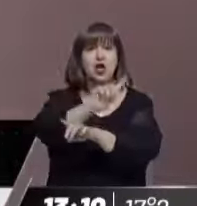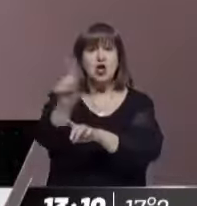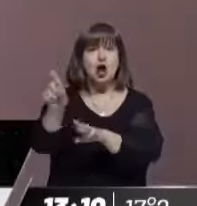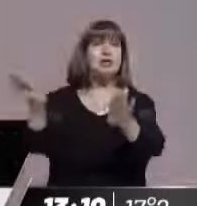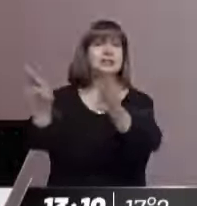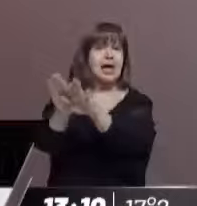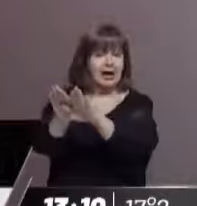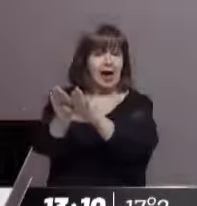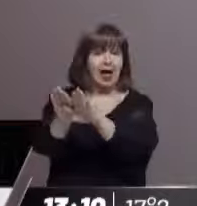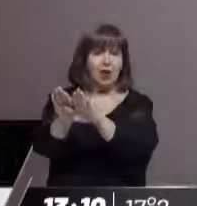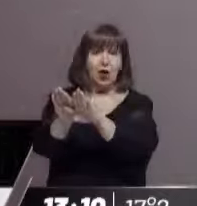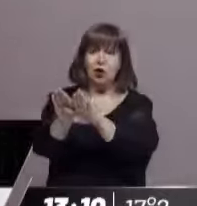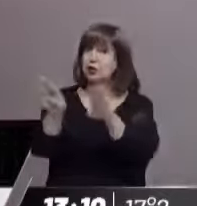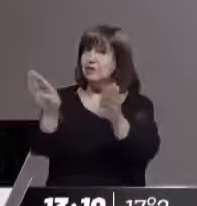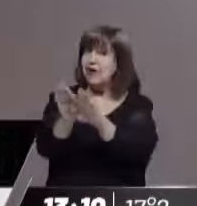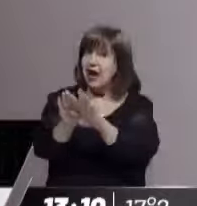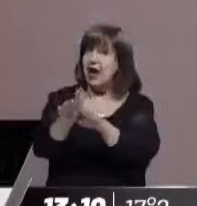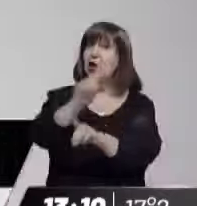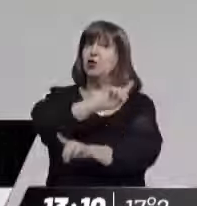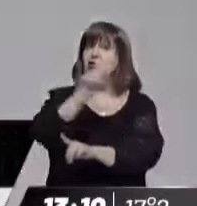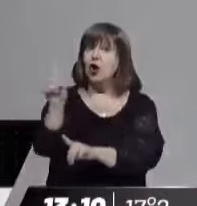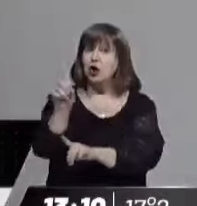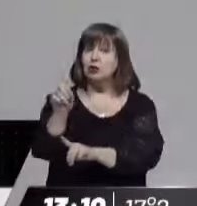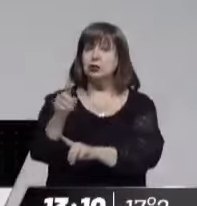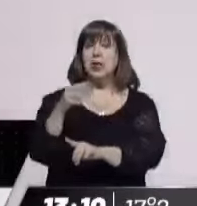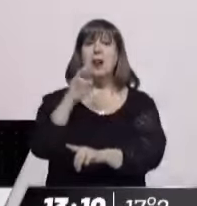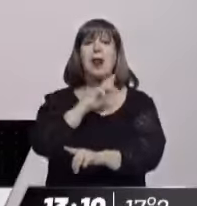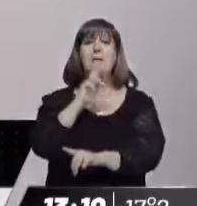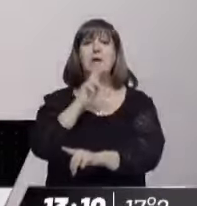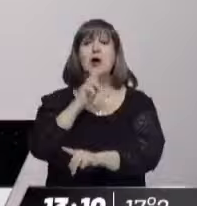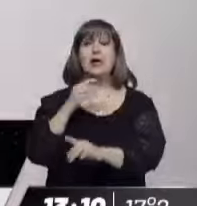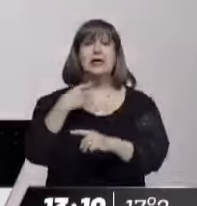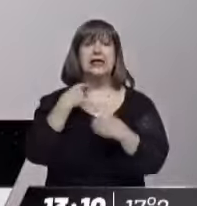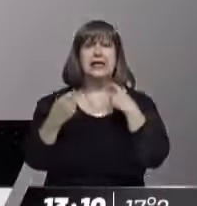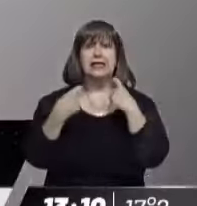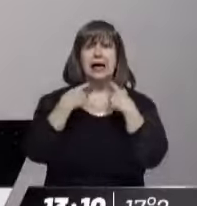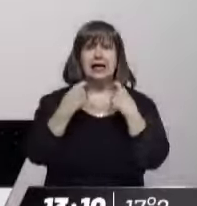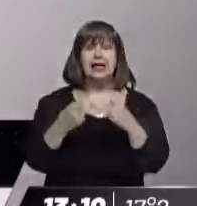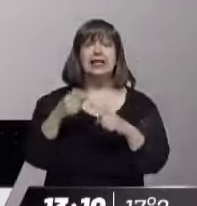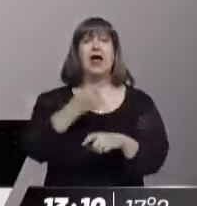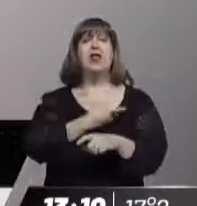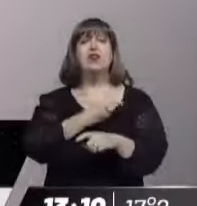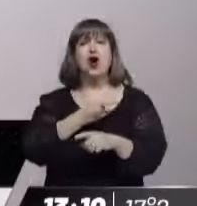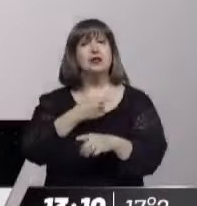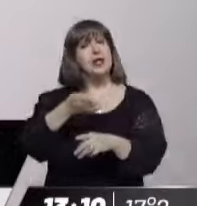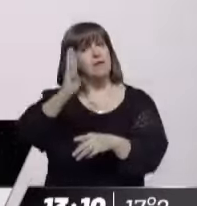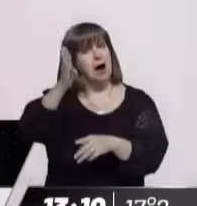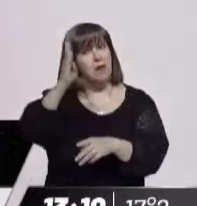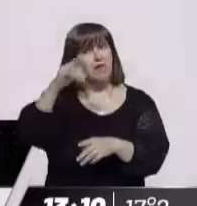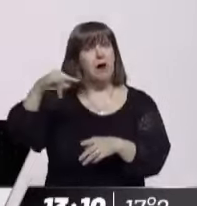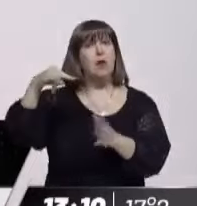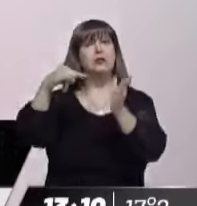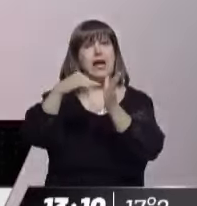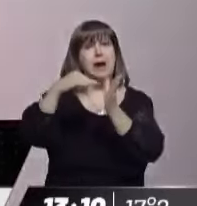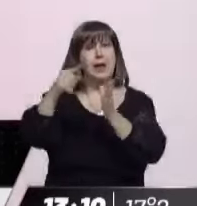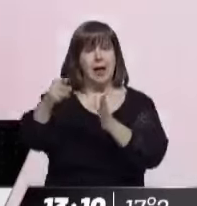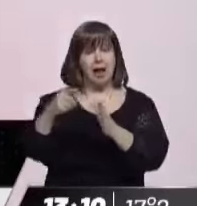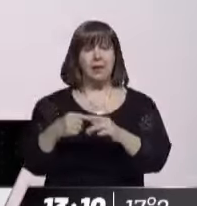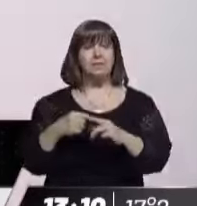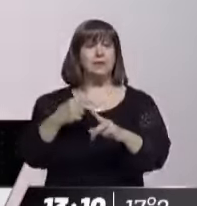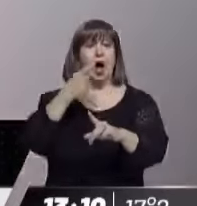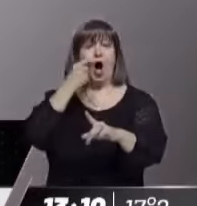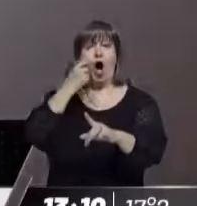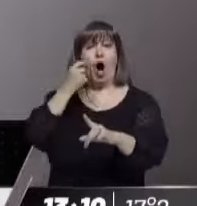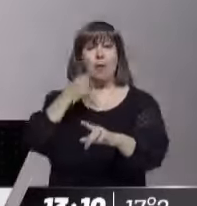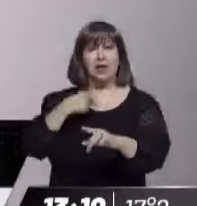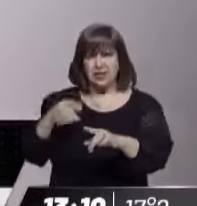responsabilidad civil? No lo vas a dejar bajar. En la terminal. En la terminal. Está la policía. No te